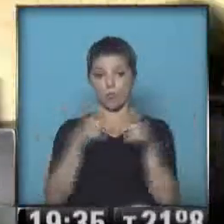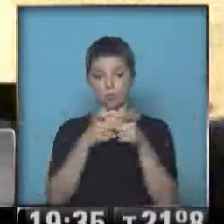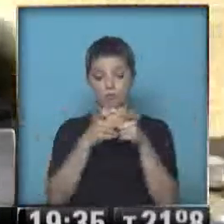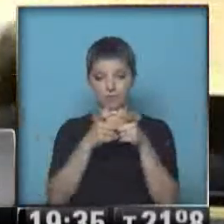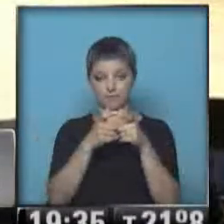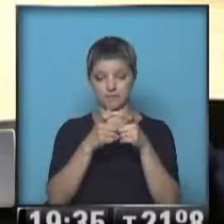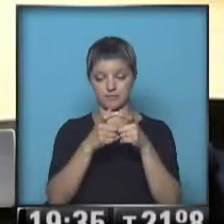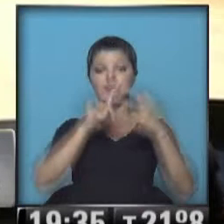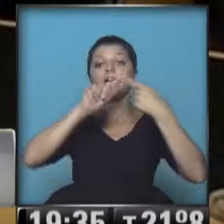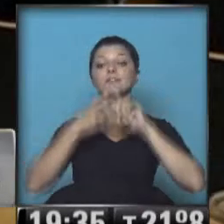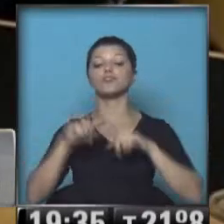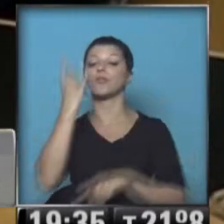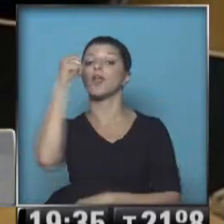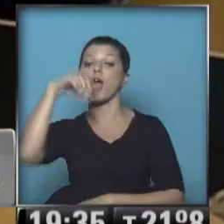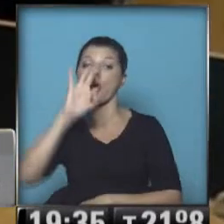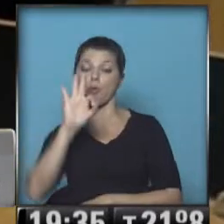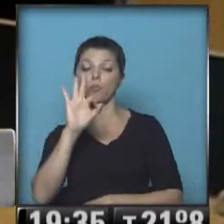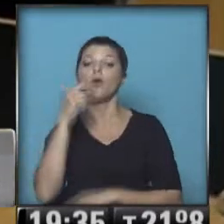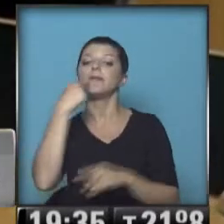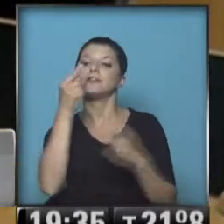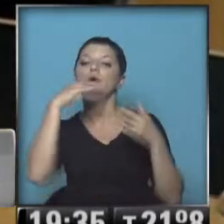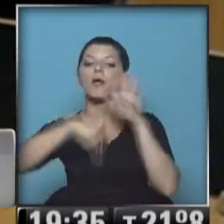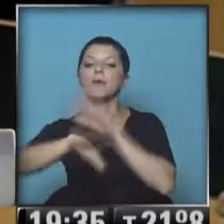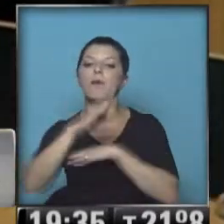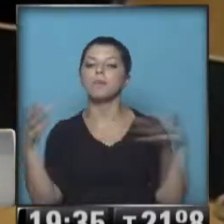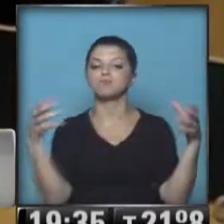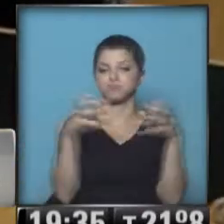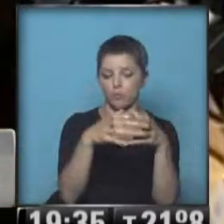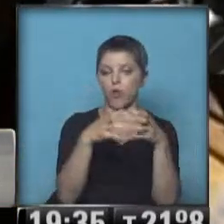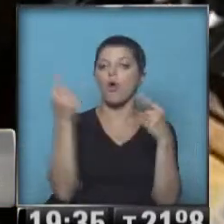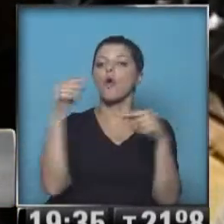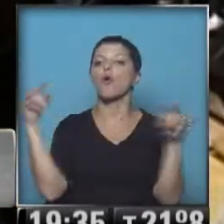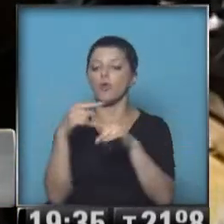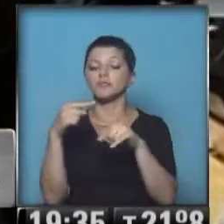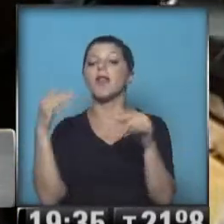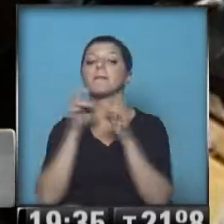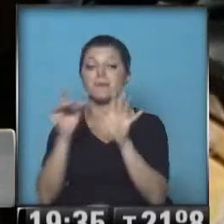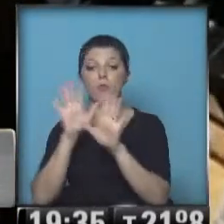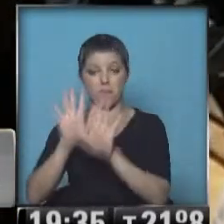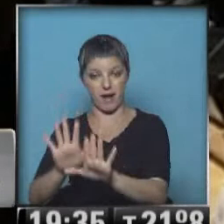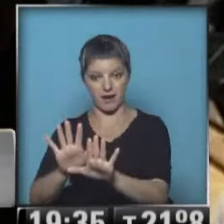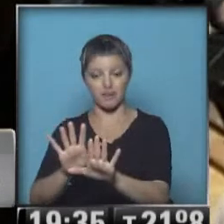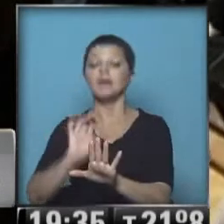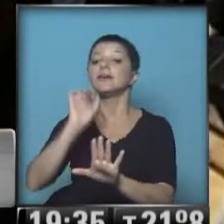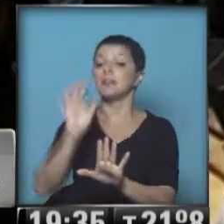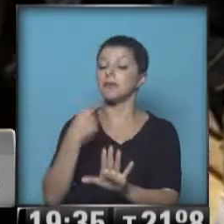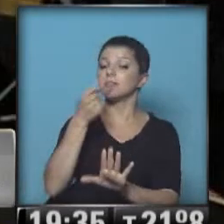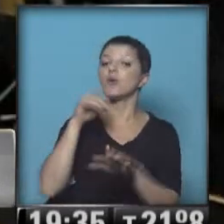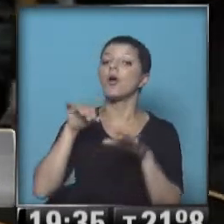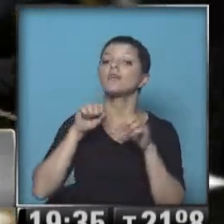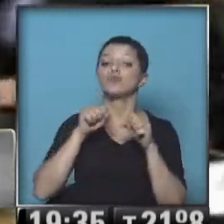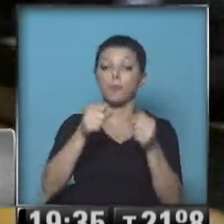Unión Europea se resolvió crear un fondo destinado al combate del virus del ébola en África y rechazó la suspensión de